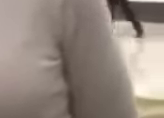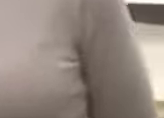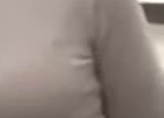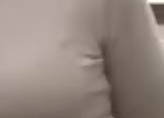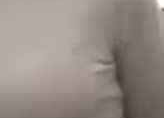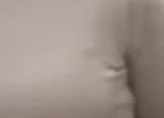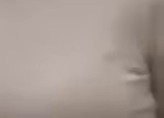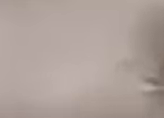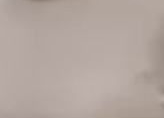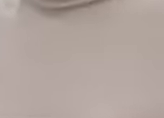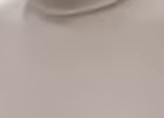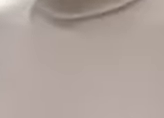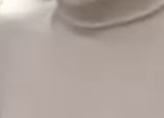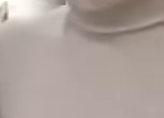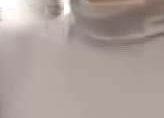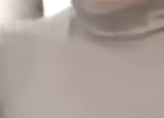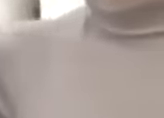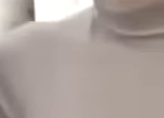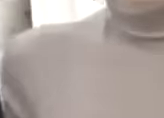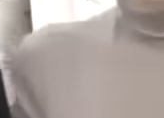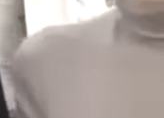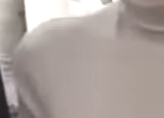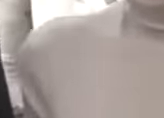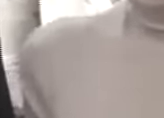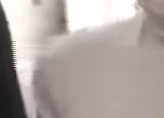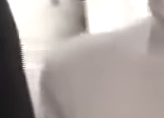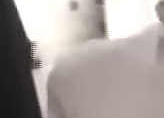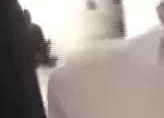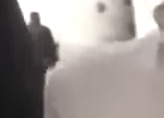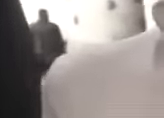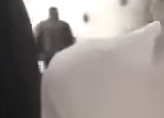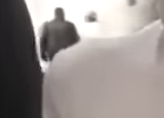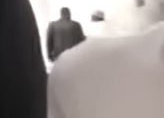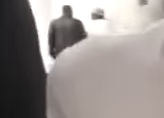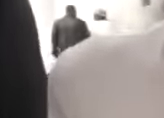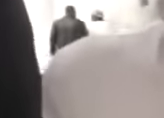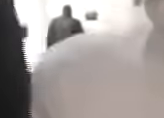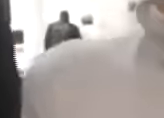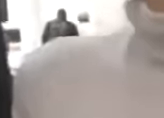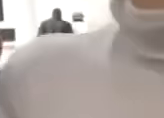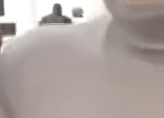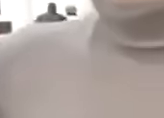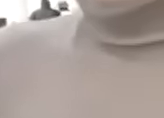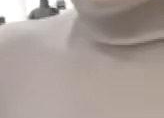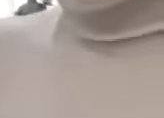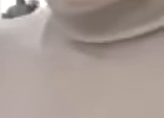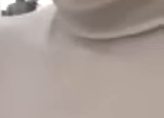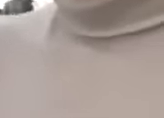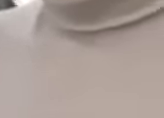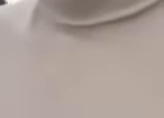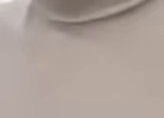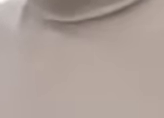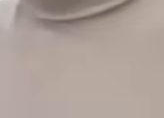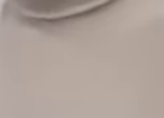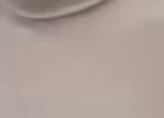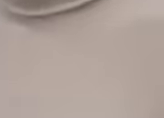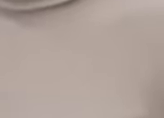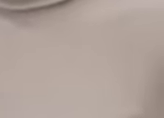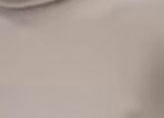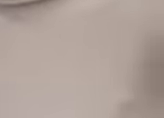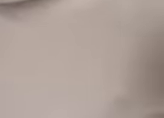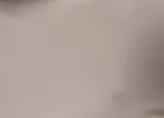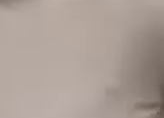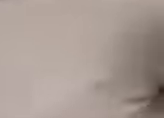respuesta se la dio ayer el presidente Nicolás Maduro, diciéndole que nosotros no somos colonia de nadie, al